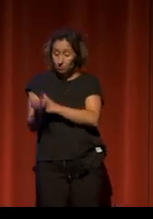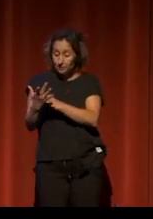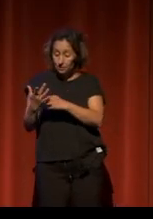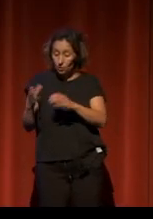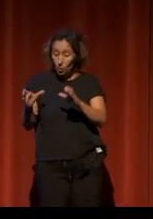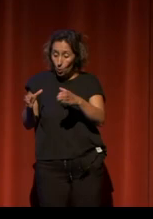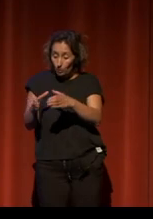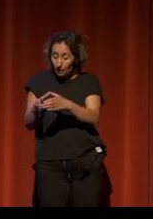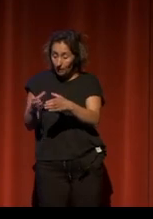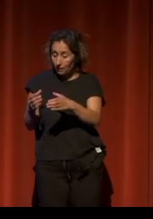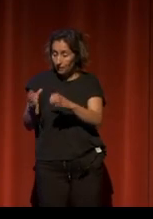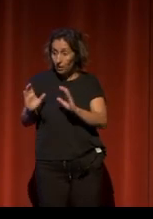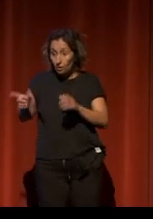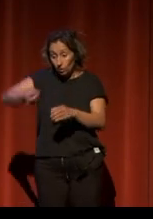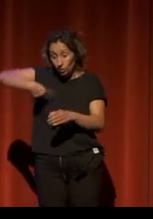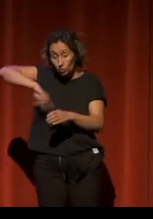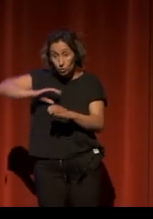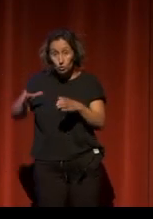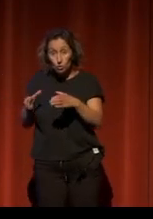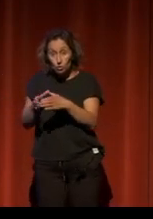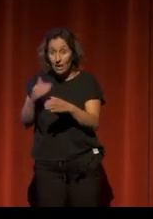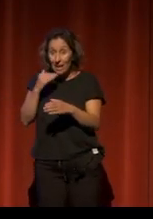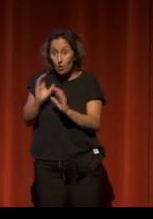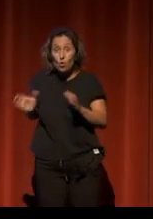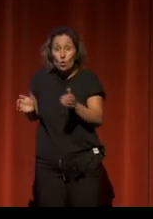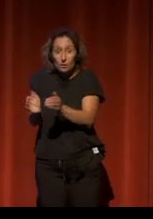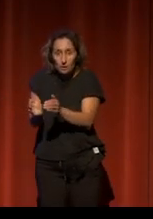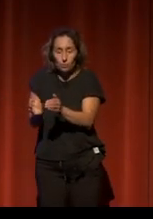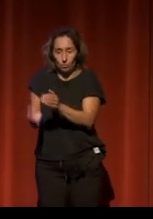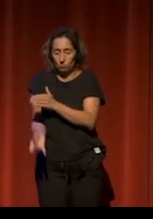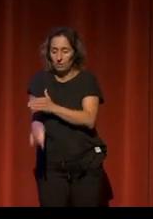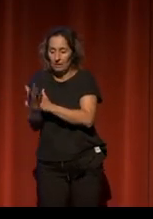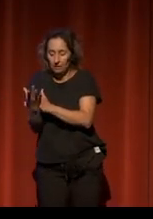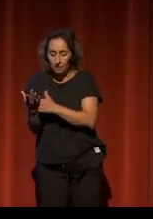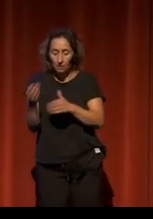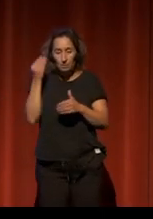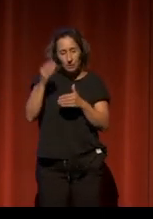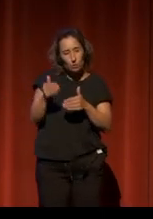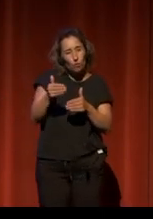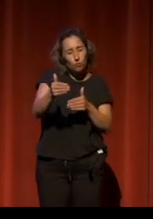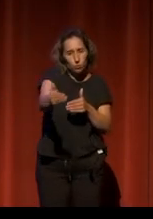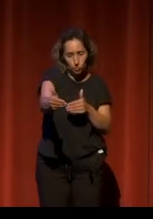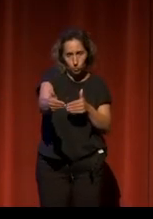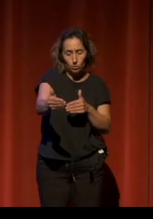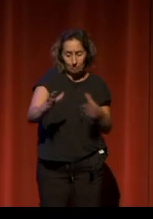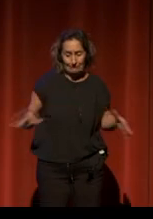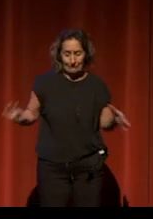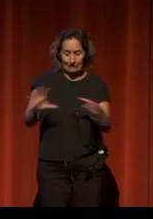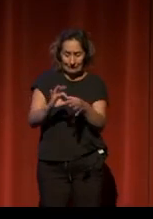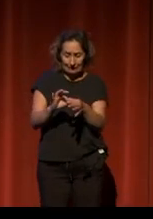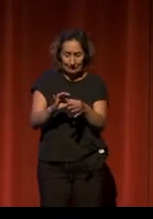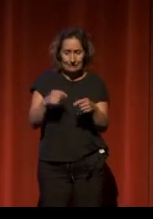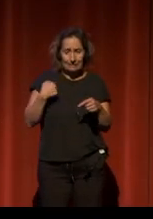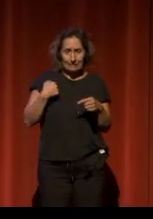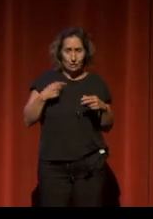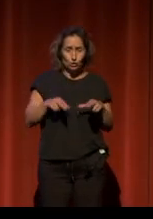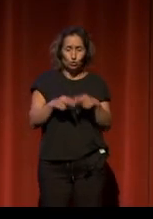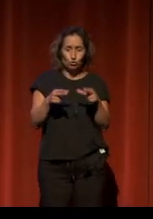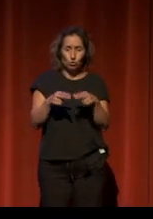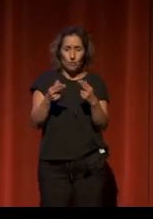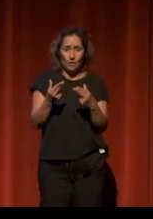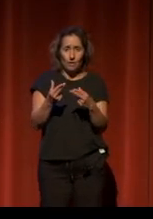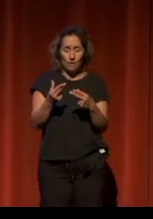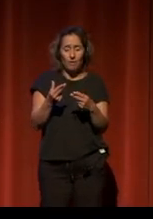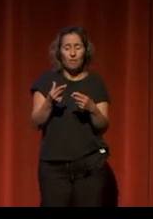de la idea de nosotros de la idea de lo colectivo y la idea de un futuro mejor Bueno pues define la evolución de nuestras sociedades de